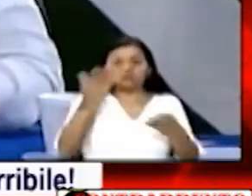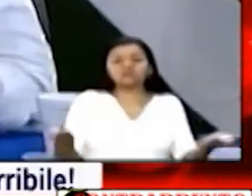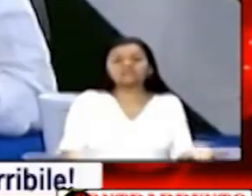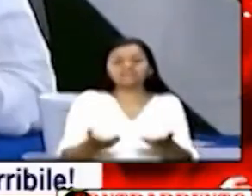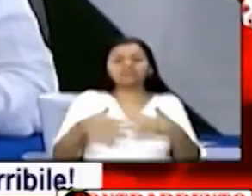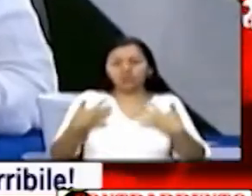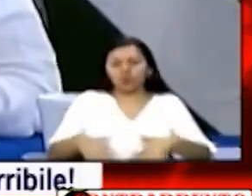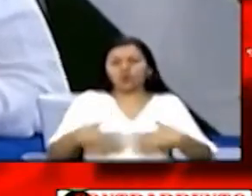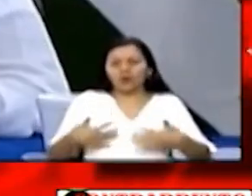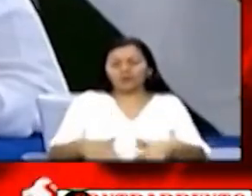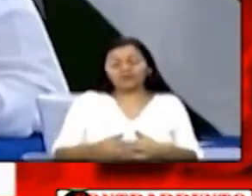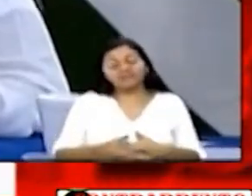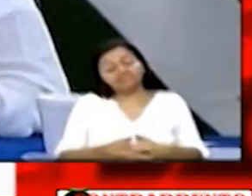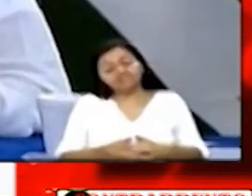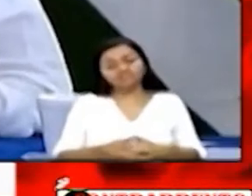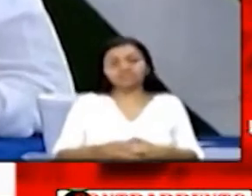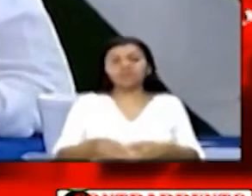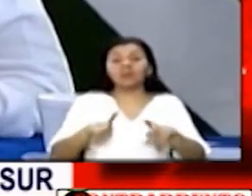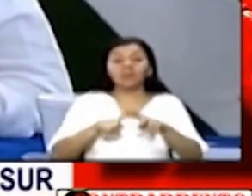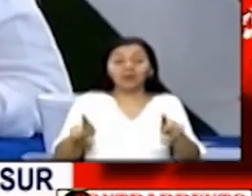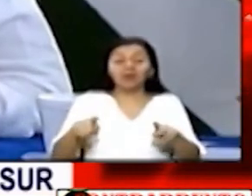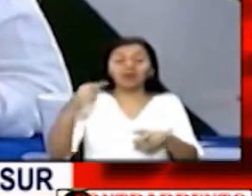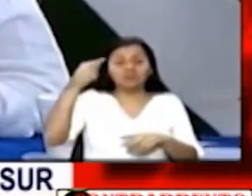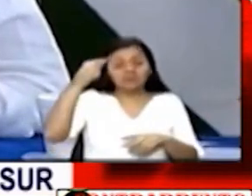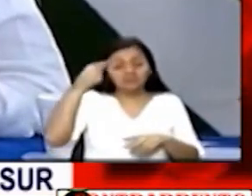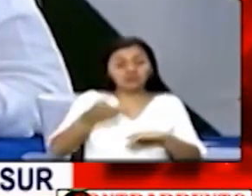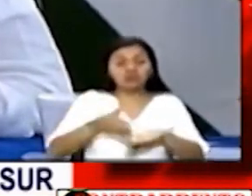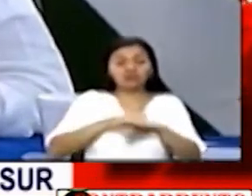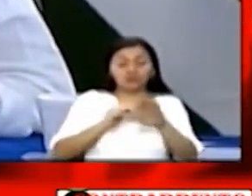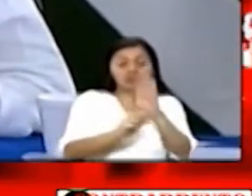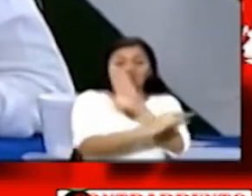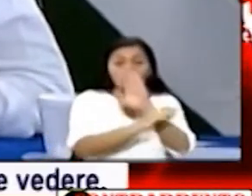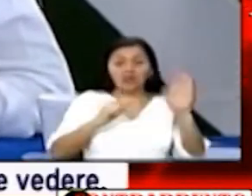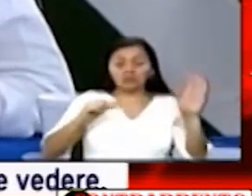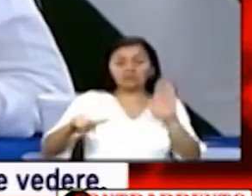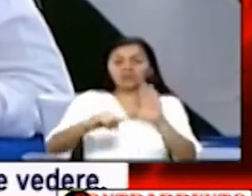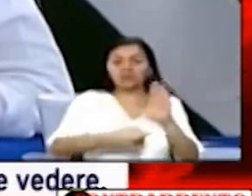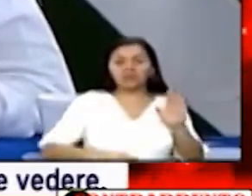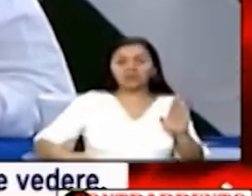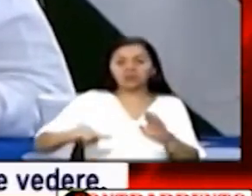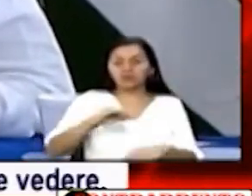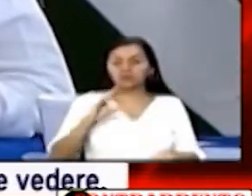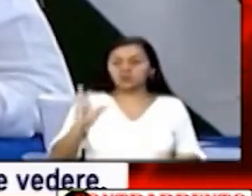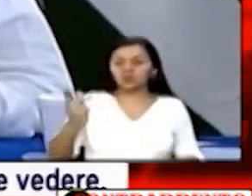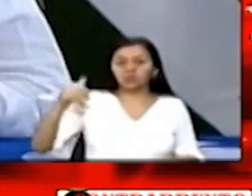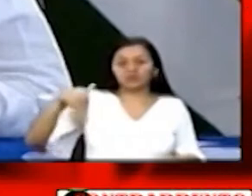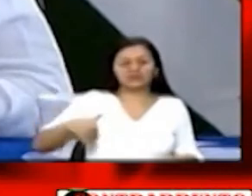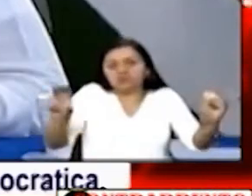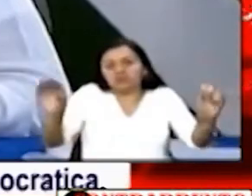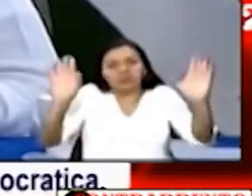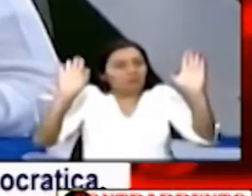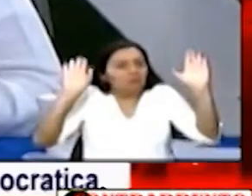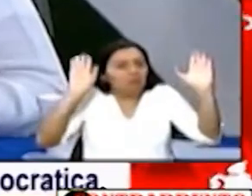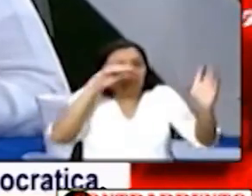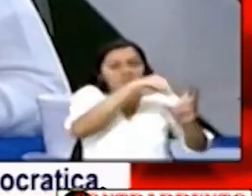muy grave, terrible, diría yo. Entonces, al menos con respecto a cláusula democrática UNASUR, nada tiene que ver el caso venezolano.